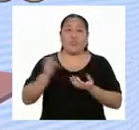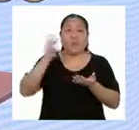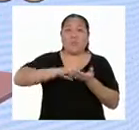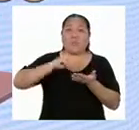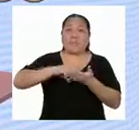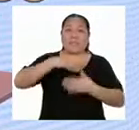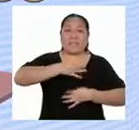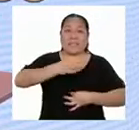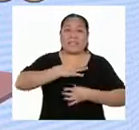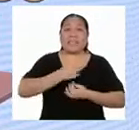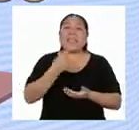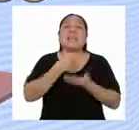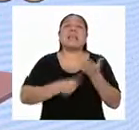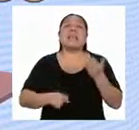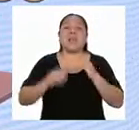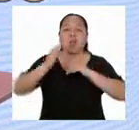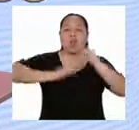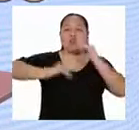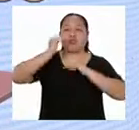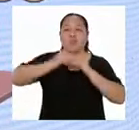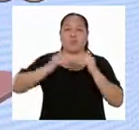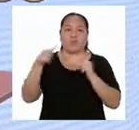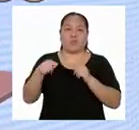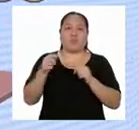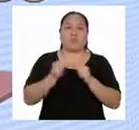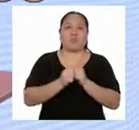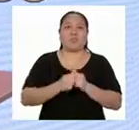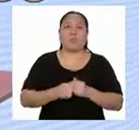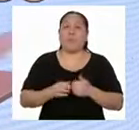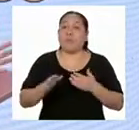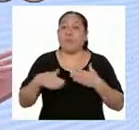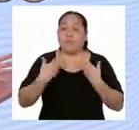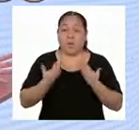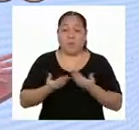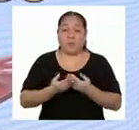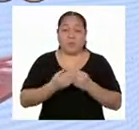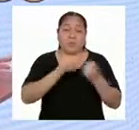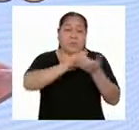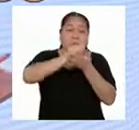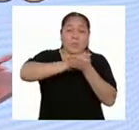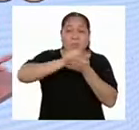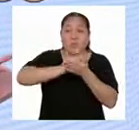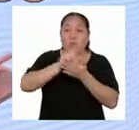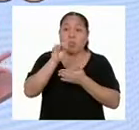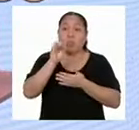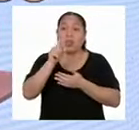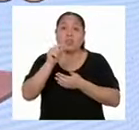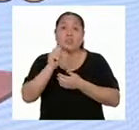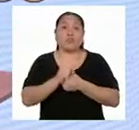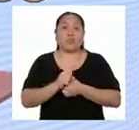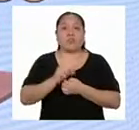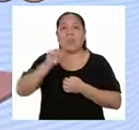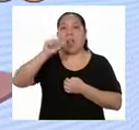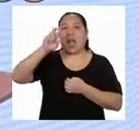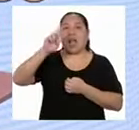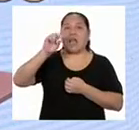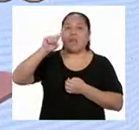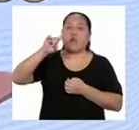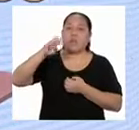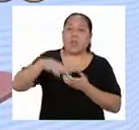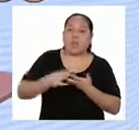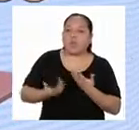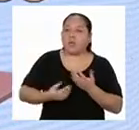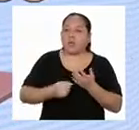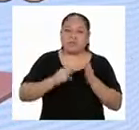interesante es lo que podemos construir a partir de ella. Podemos escribir un texto argumentativo, hacer un afiche, un mapa